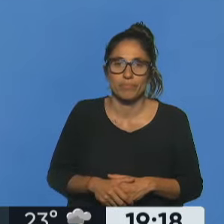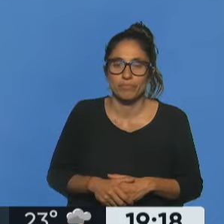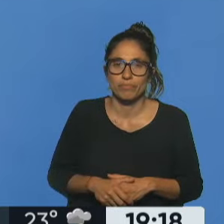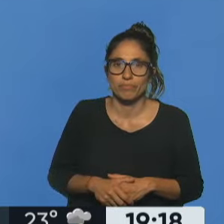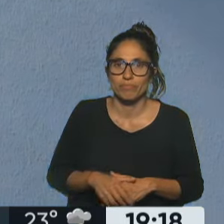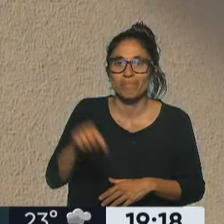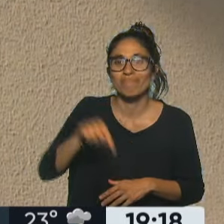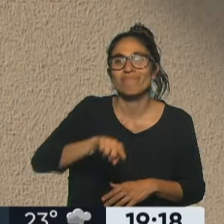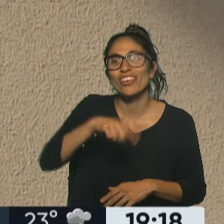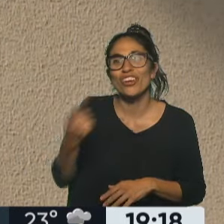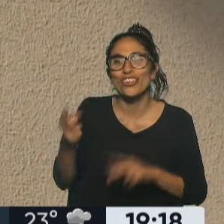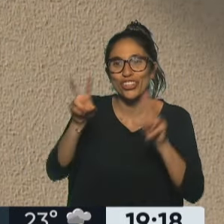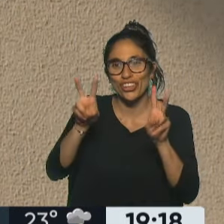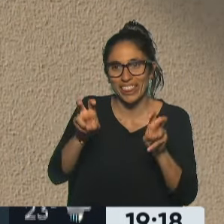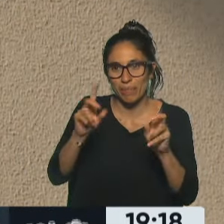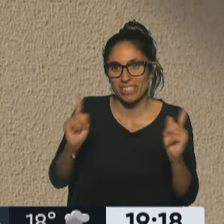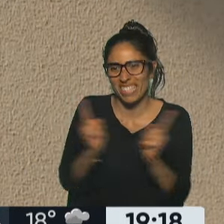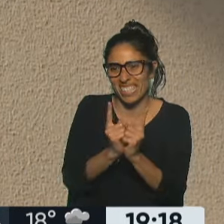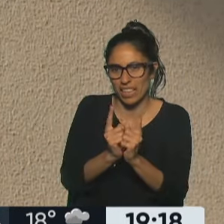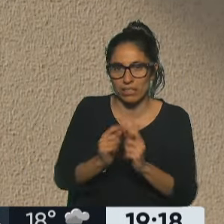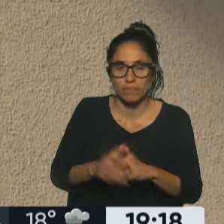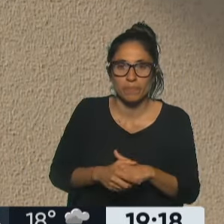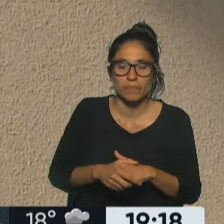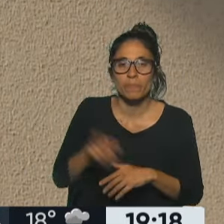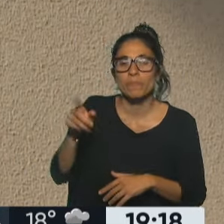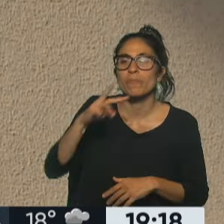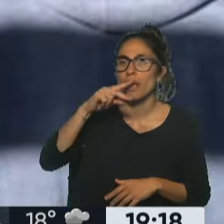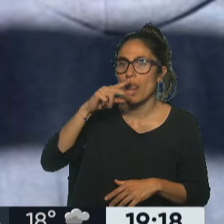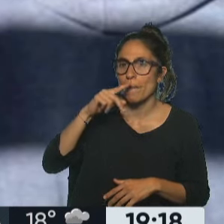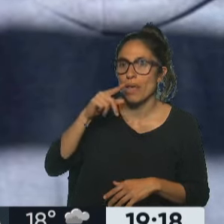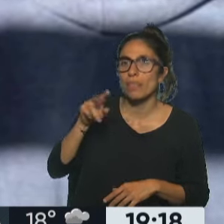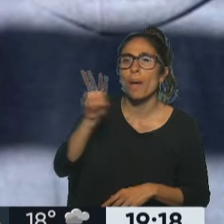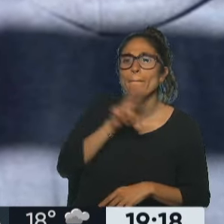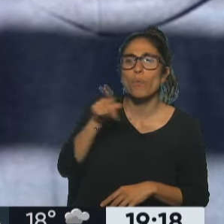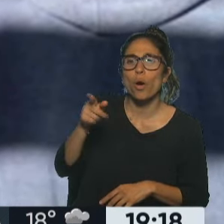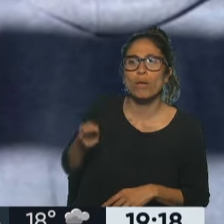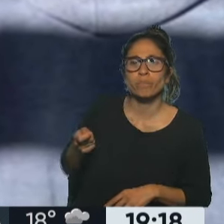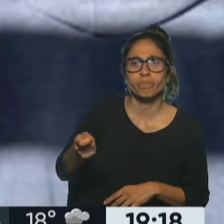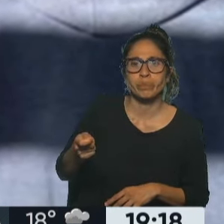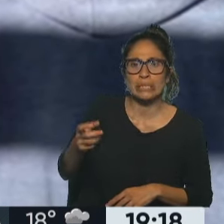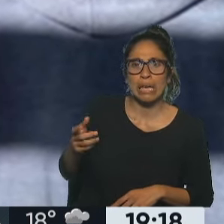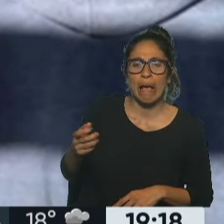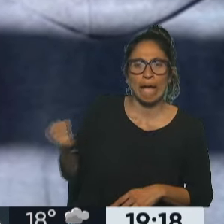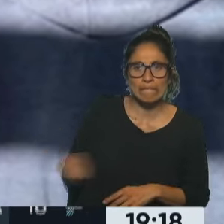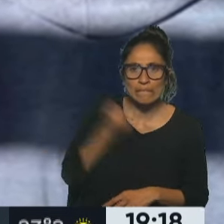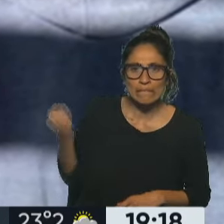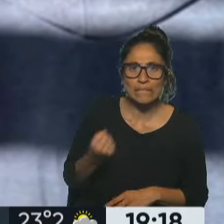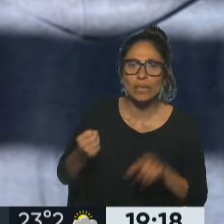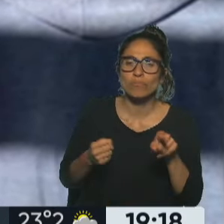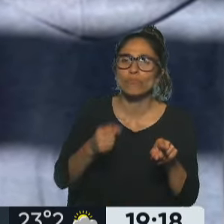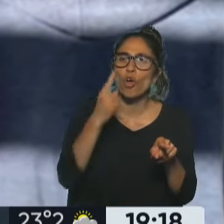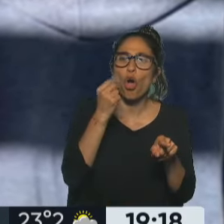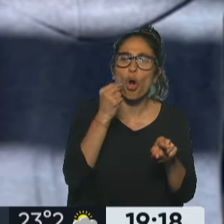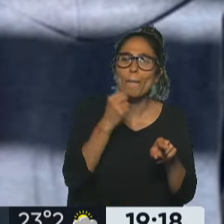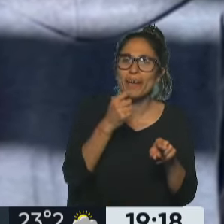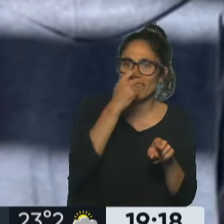síntesis de noticias. Intento de femicidio en La Plata. Un hombre de 21 años fue detenido tras dispararle a su novia